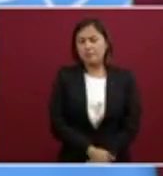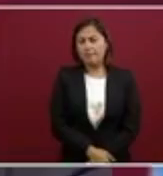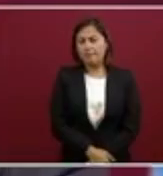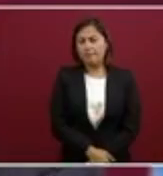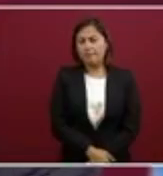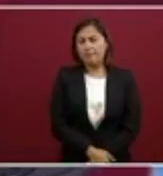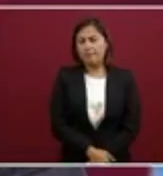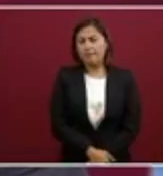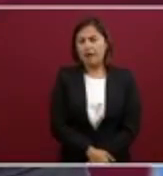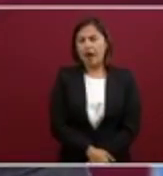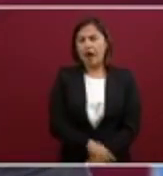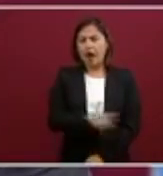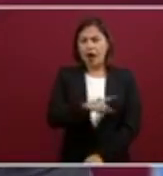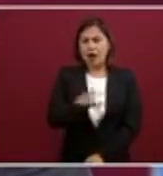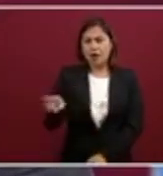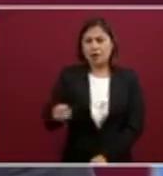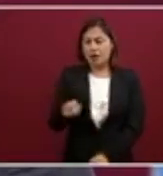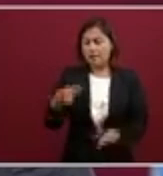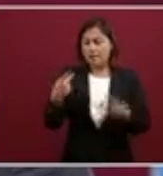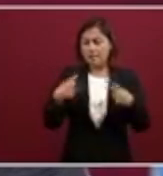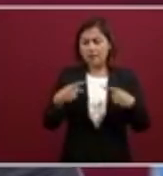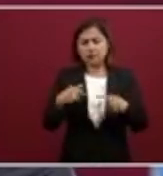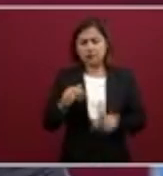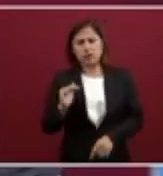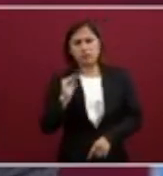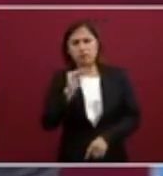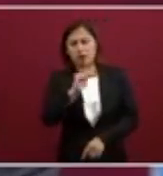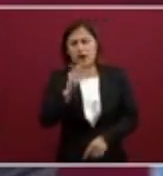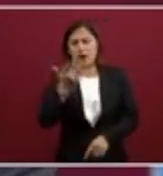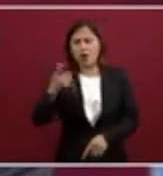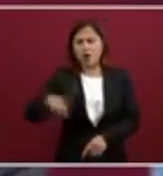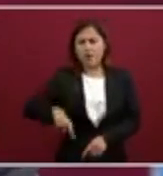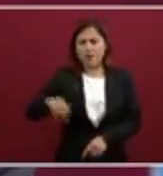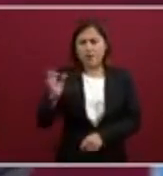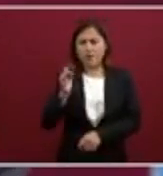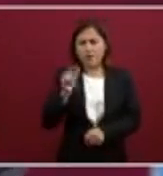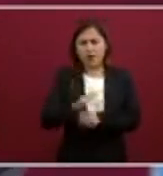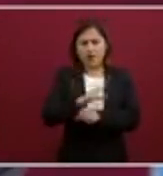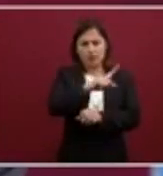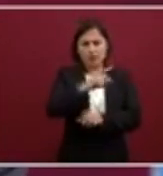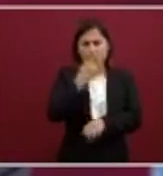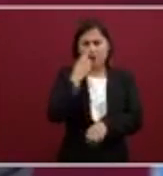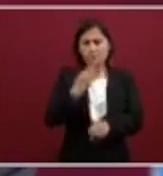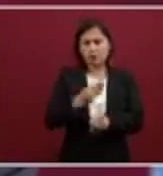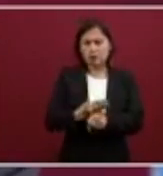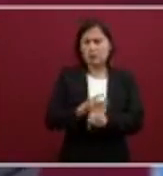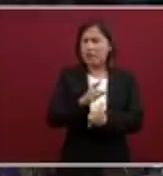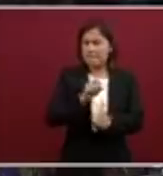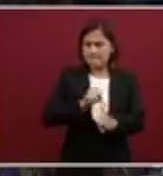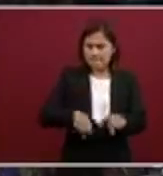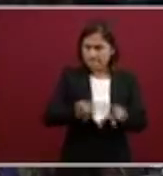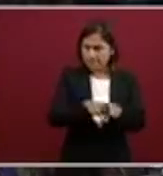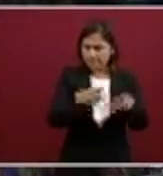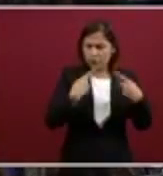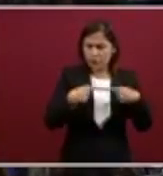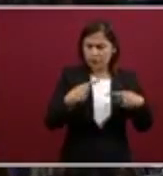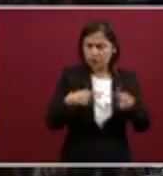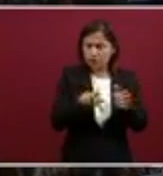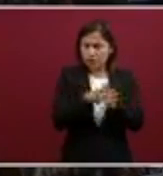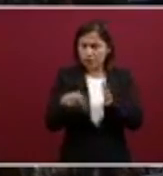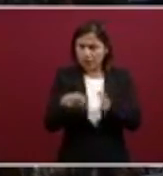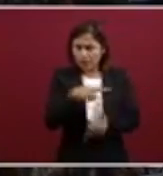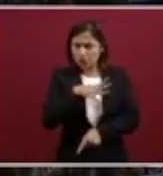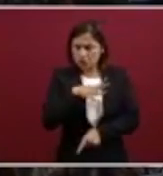que haga la gente al gobierno federal con los mismos trabajadores de base y con los mismos trabajadores sindicalizados.